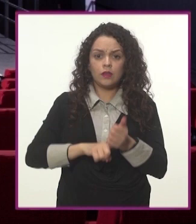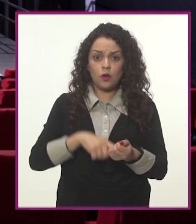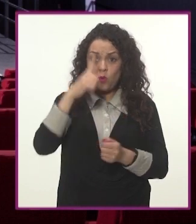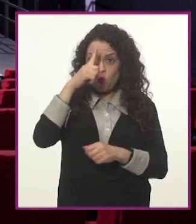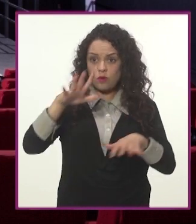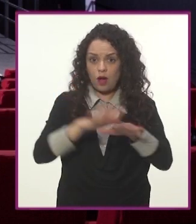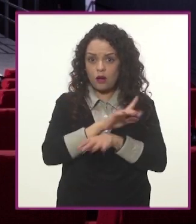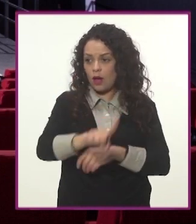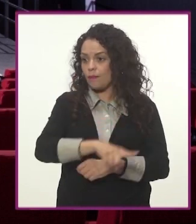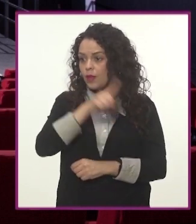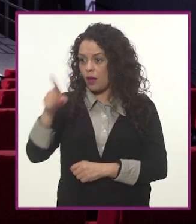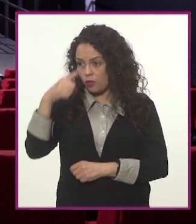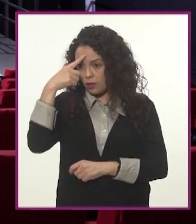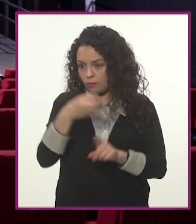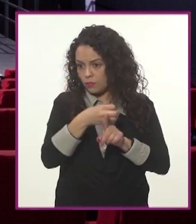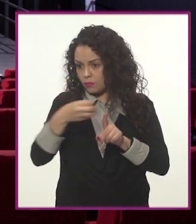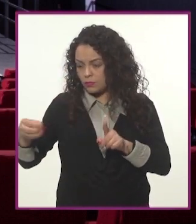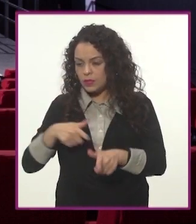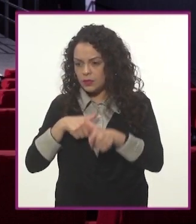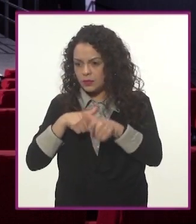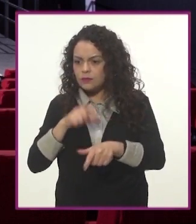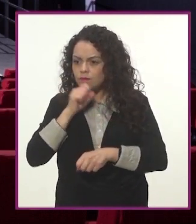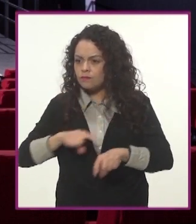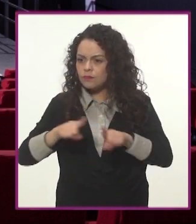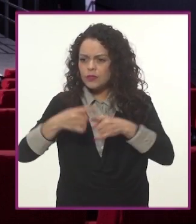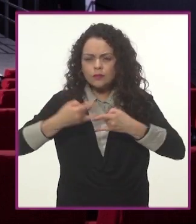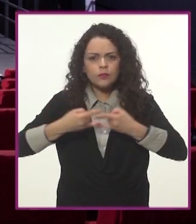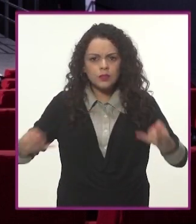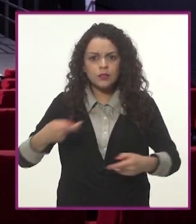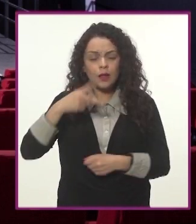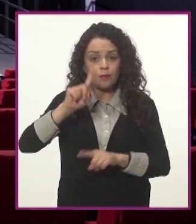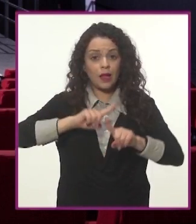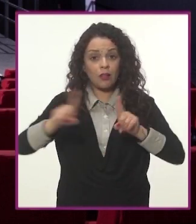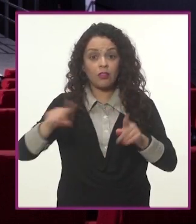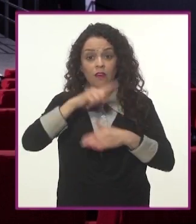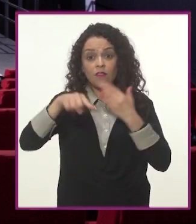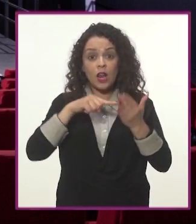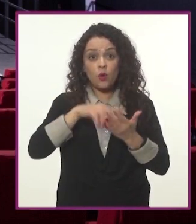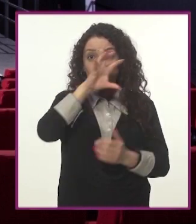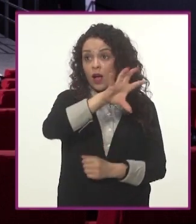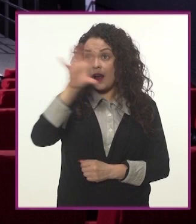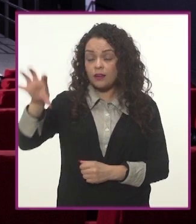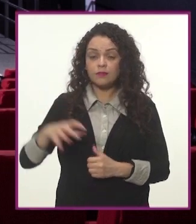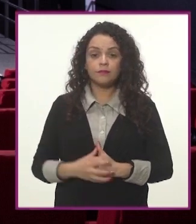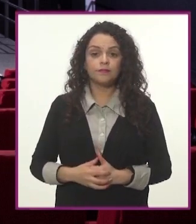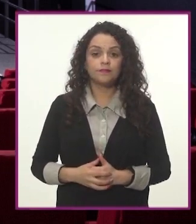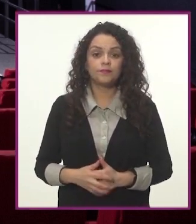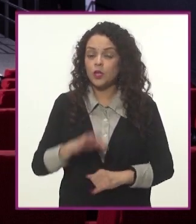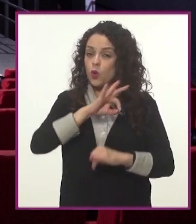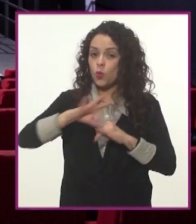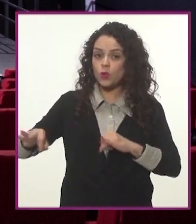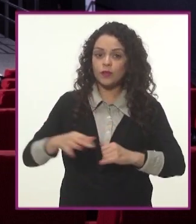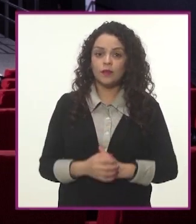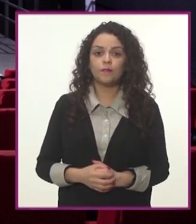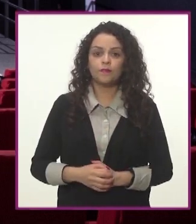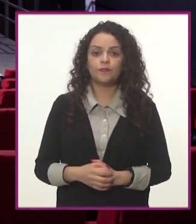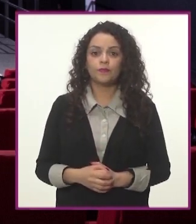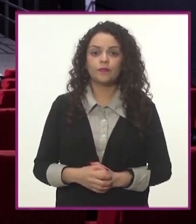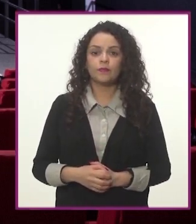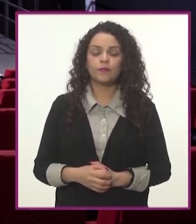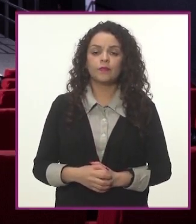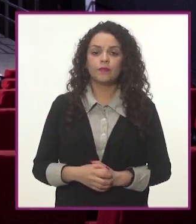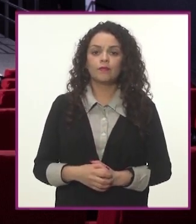otro en que continúa desarrollando la misma acción, pero en otro escenario. Y por último, el corte que trata de